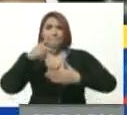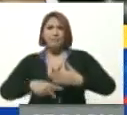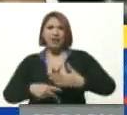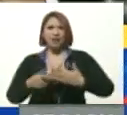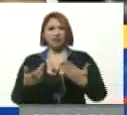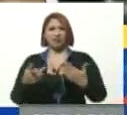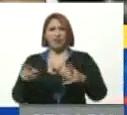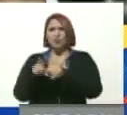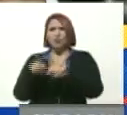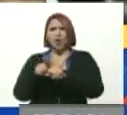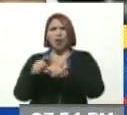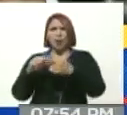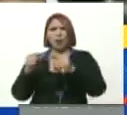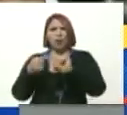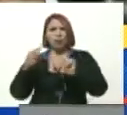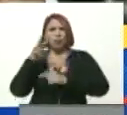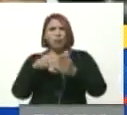Narnia